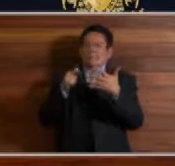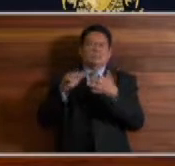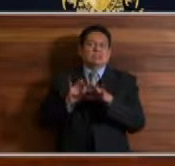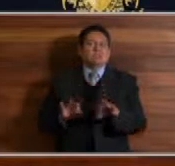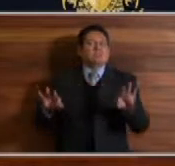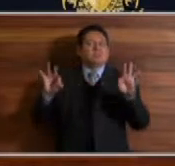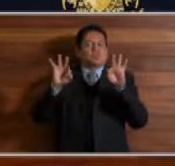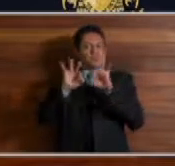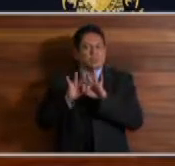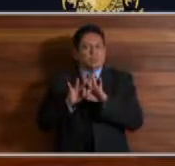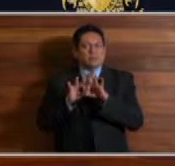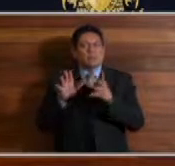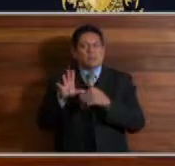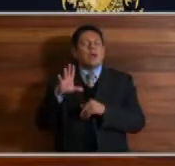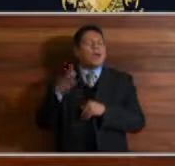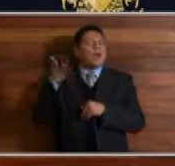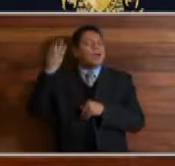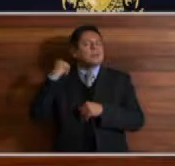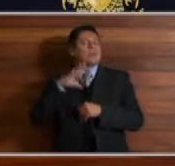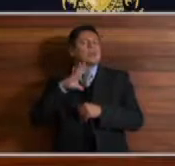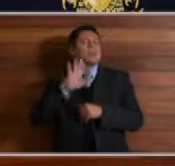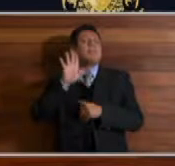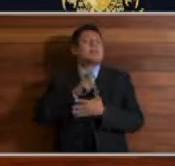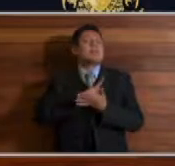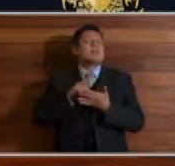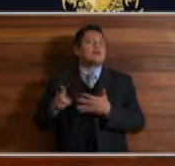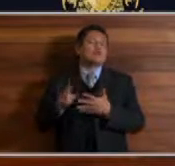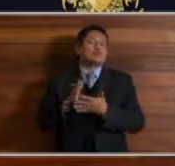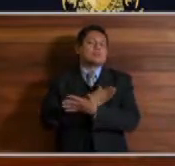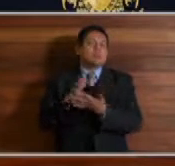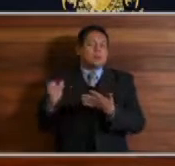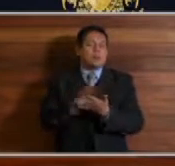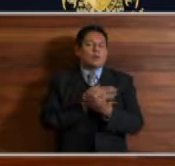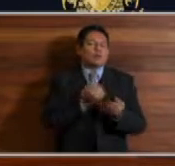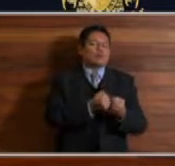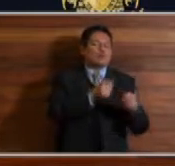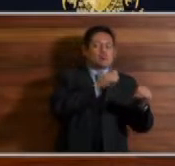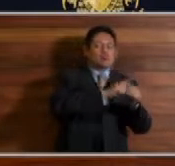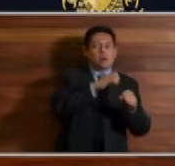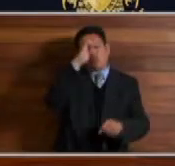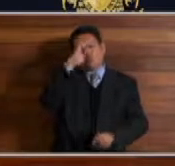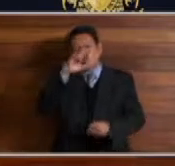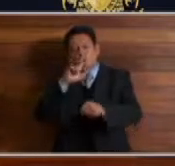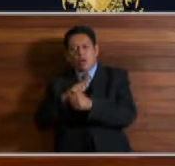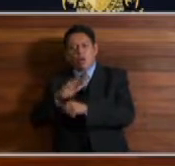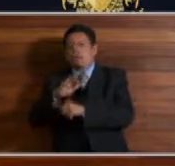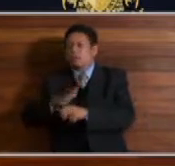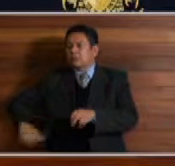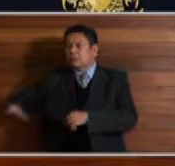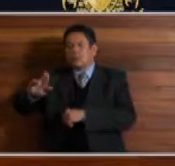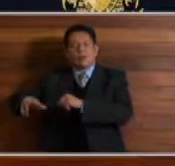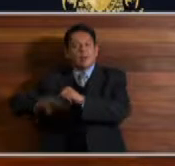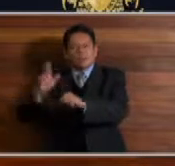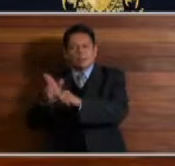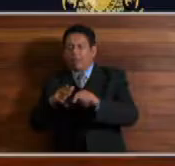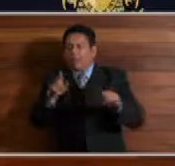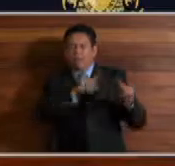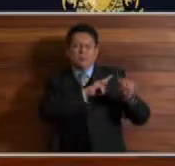derechos políticos a derechos sociales, culturales, ambientales. Y este es el primer punto. Es que para